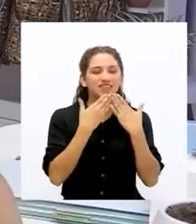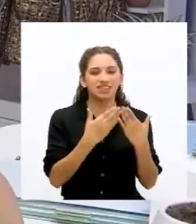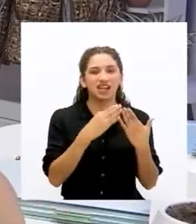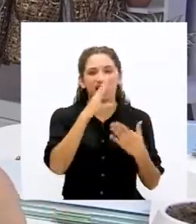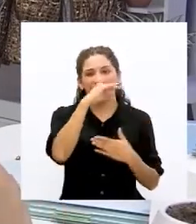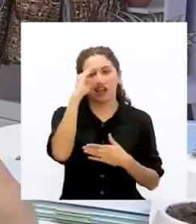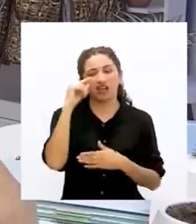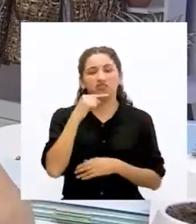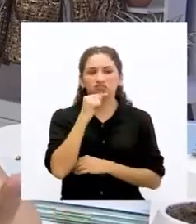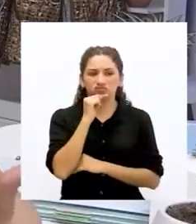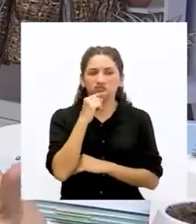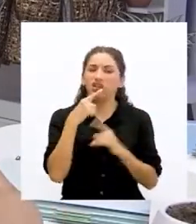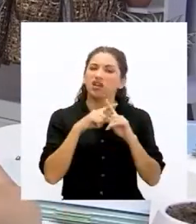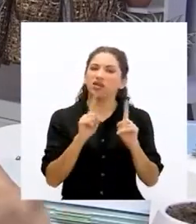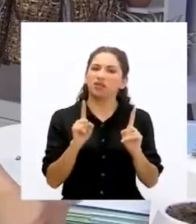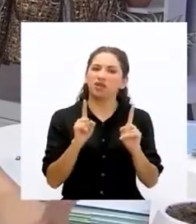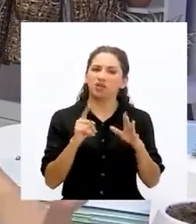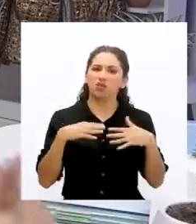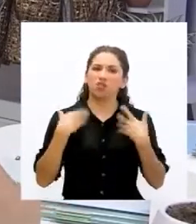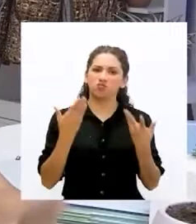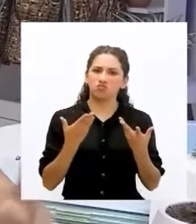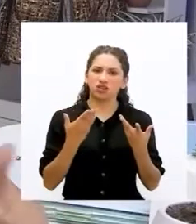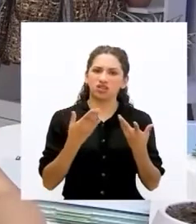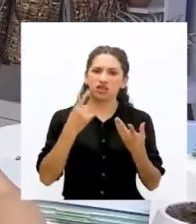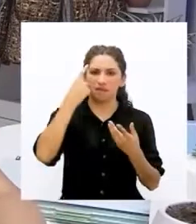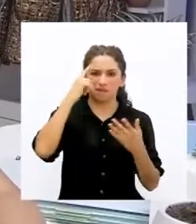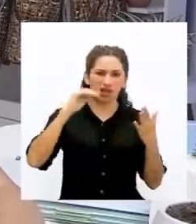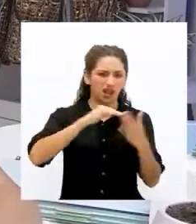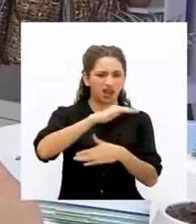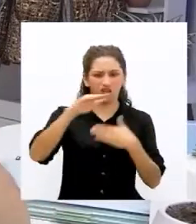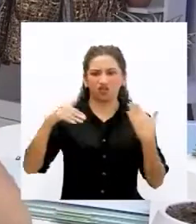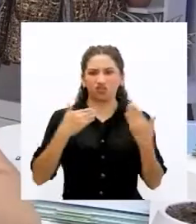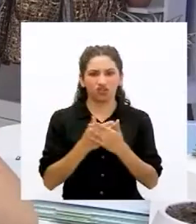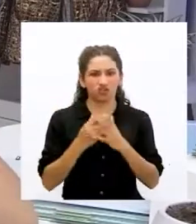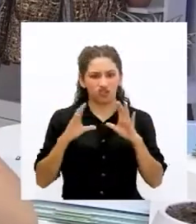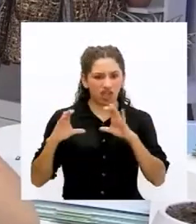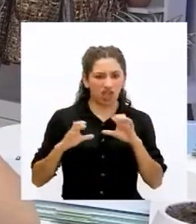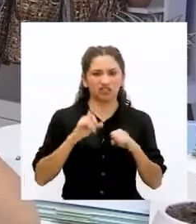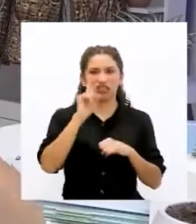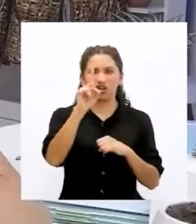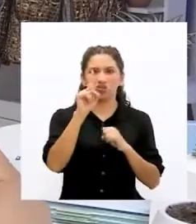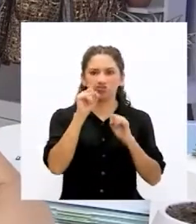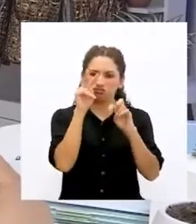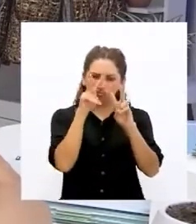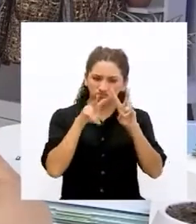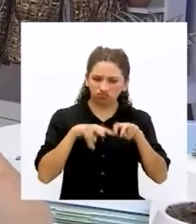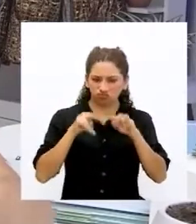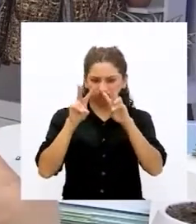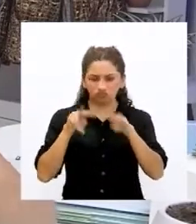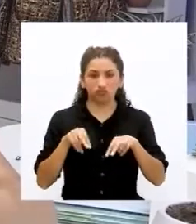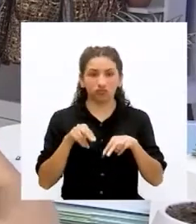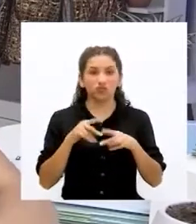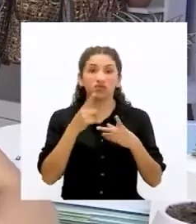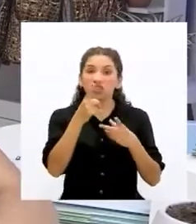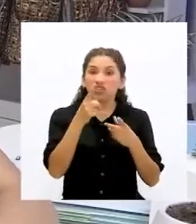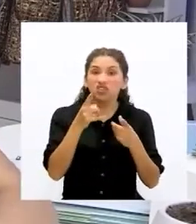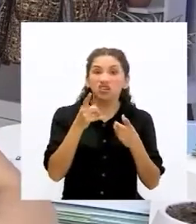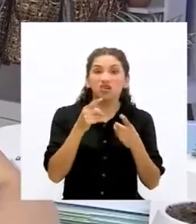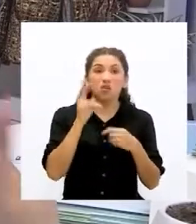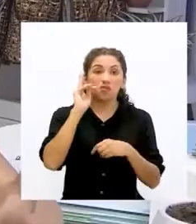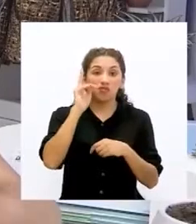Pero igual creo que podría ser conveniente para todas y todos hacer un repaso. ¿Está disponible un docente en la